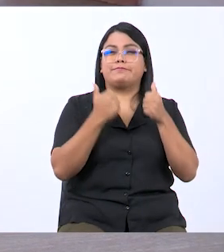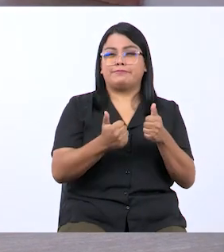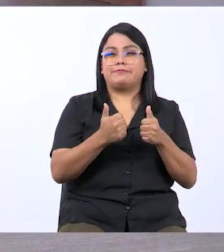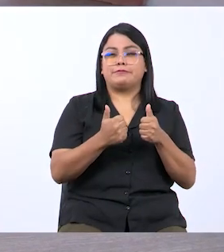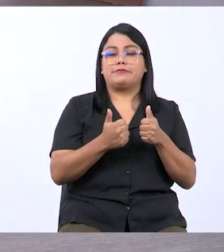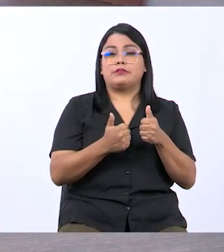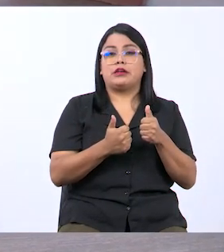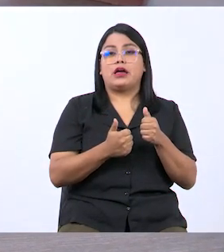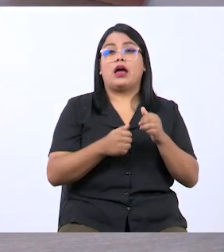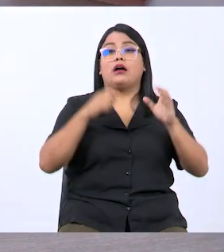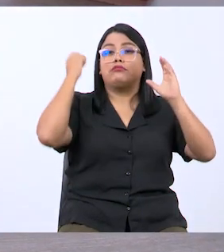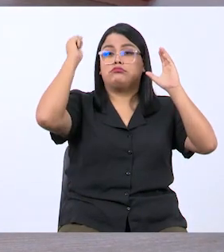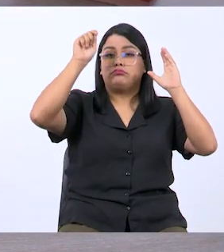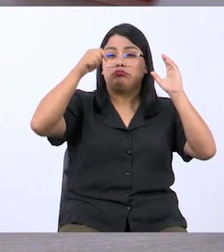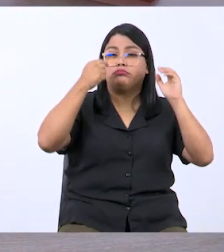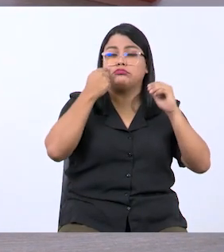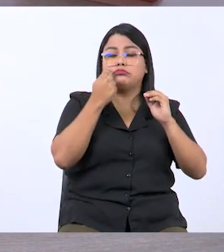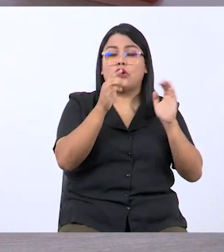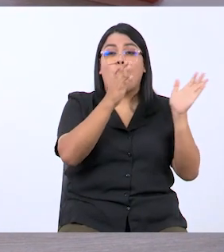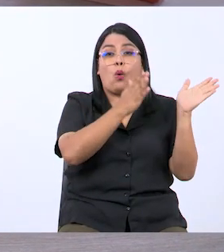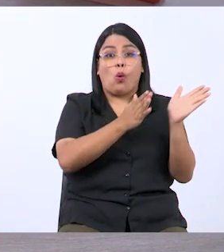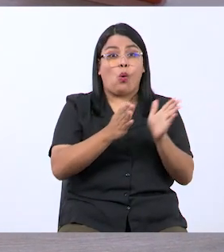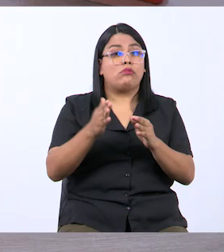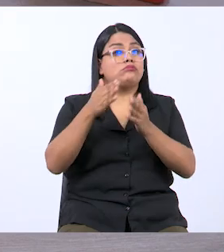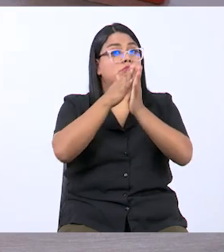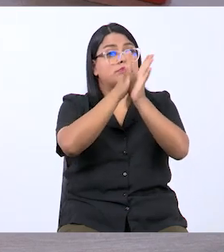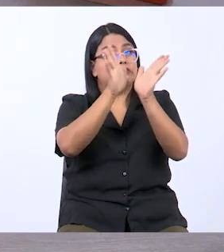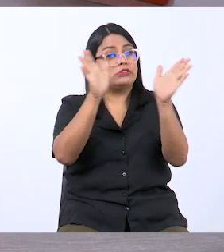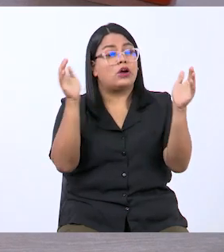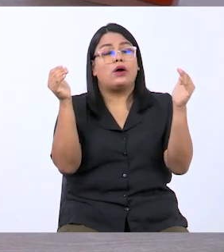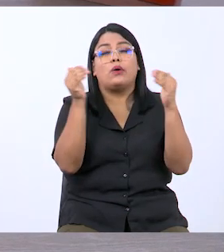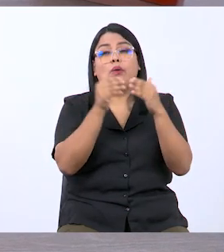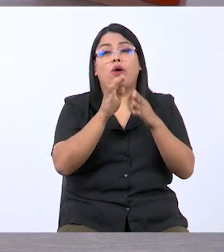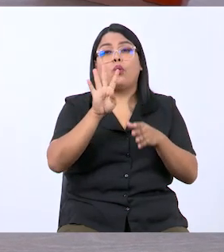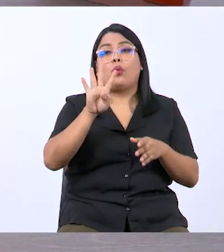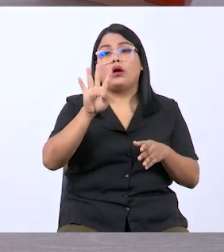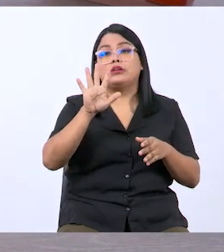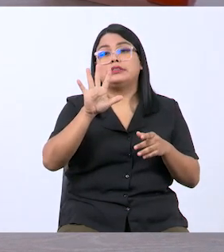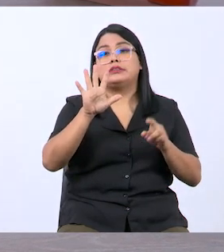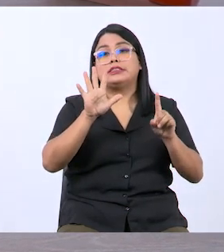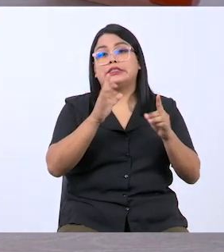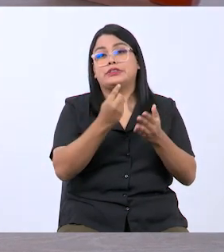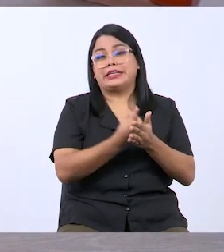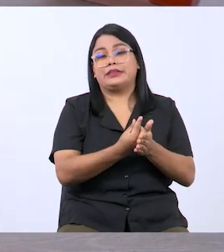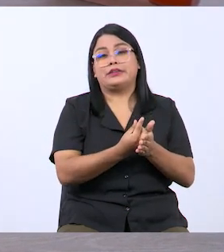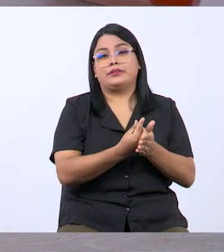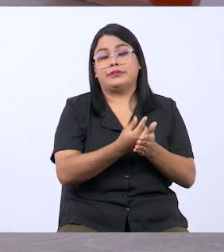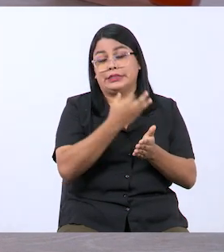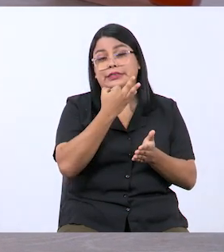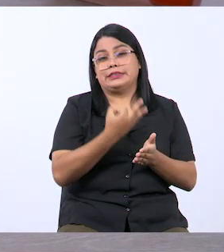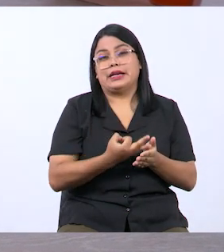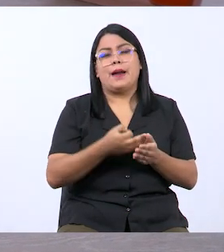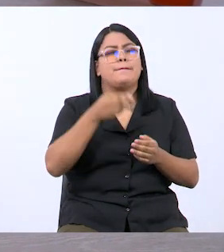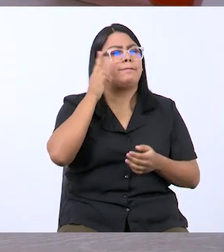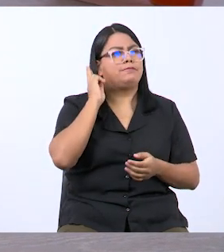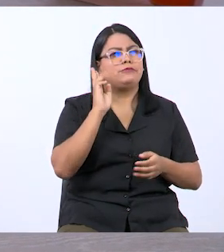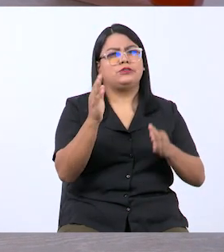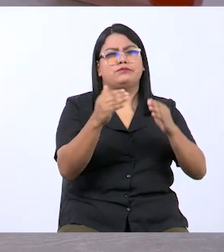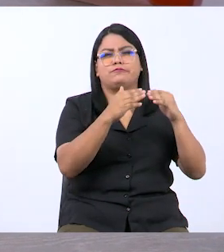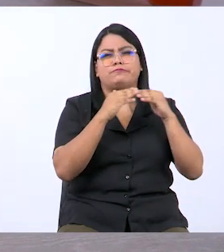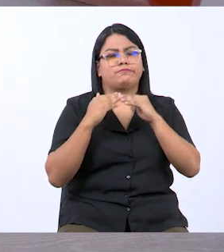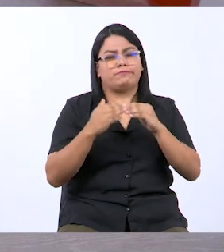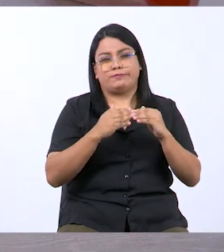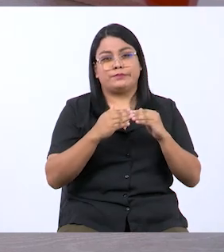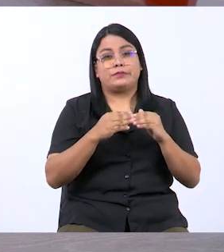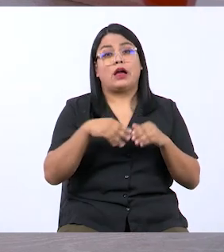Muy bien, Francisco. En esta cápsula vimos la estructura general tanto para cuarto, quinto y sexto grado, ¿cierto? ¿Sería la misma para